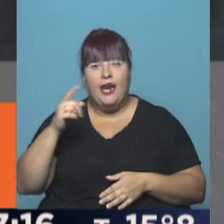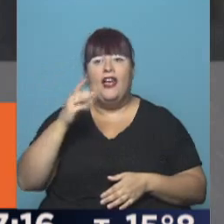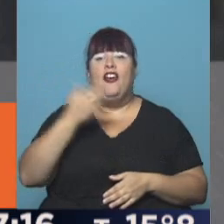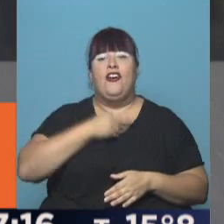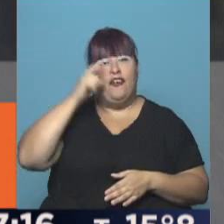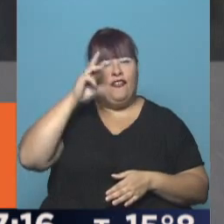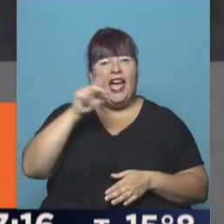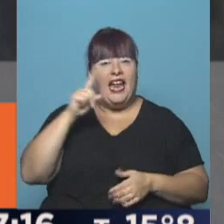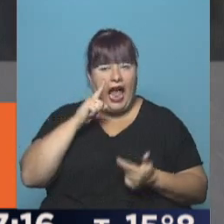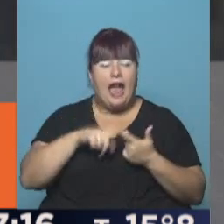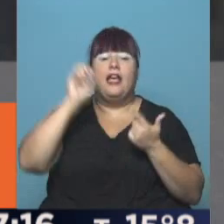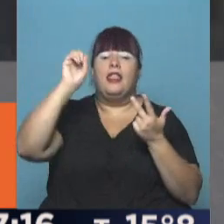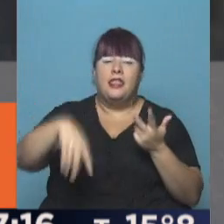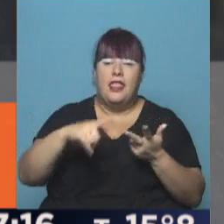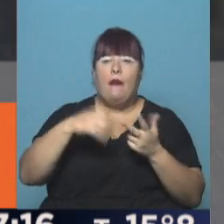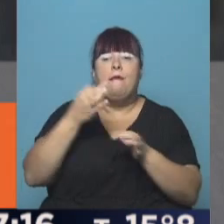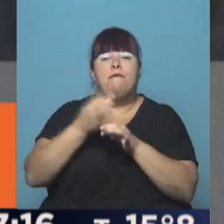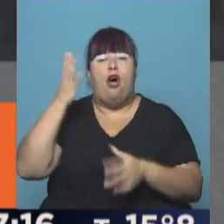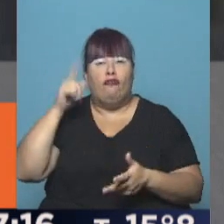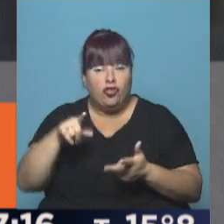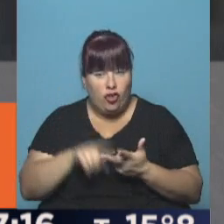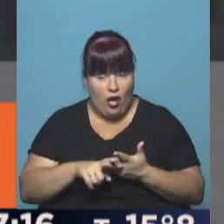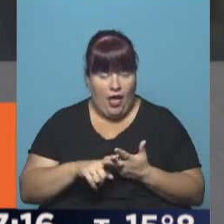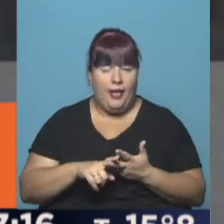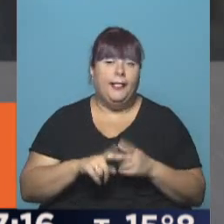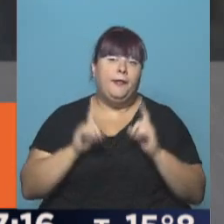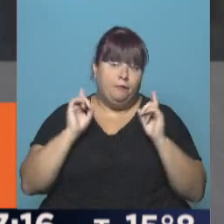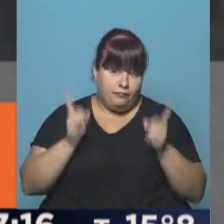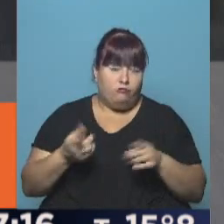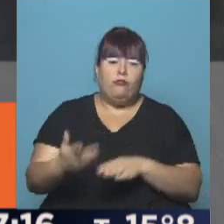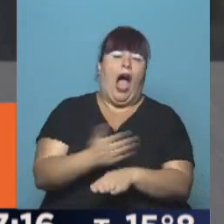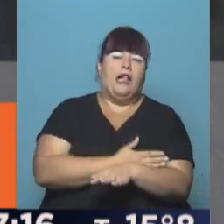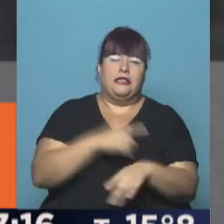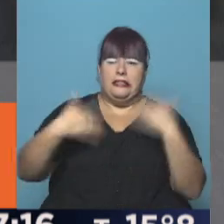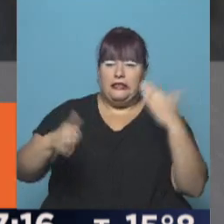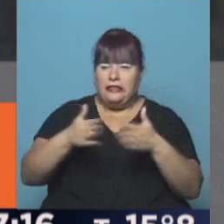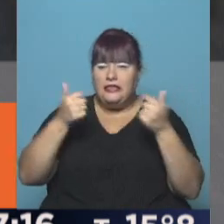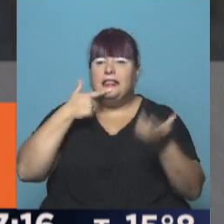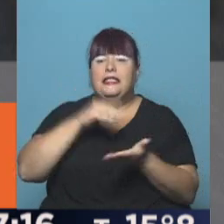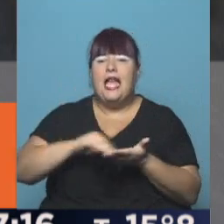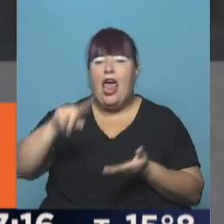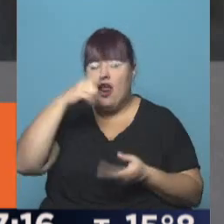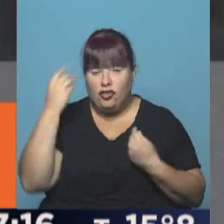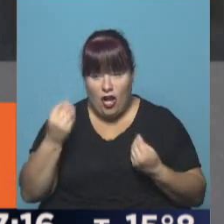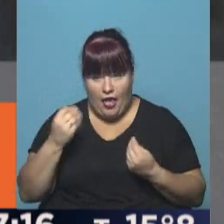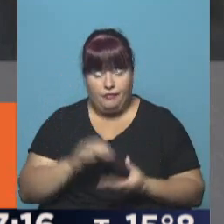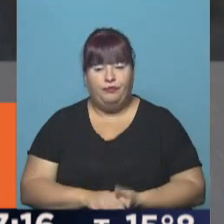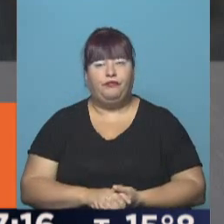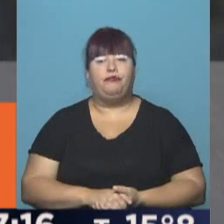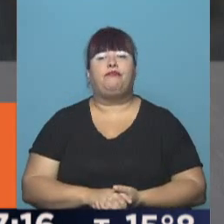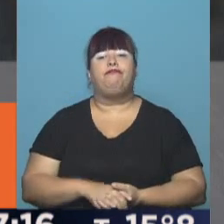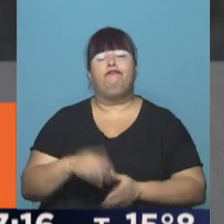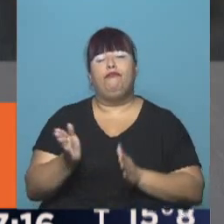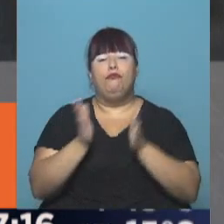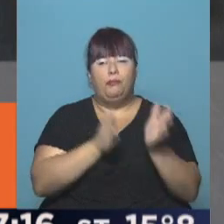Gustavo Ferrari, con la presencia de especialistas. ¿Y por qué adelantan los tiempos en el Senado Nacional? Porque tienen,